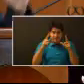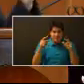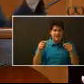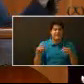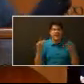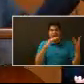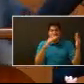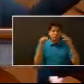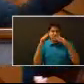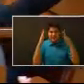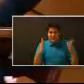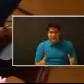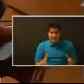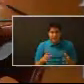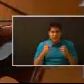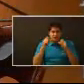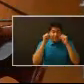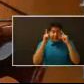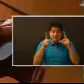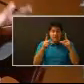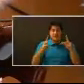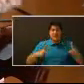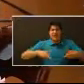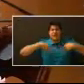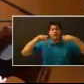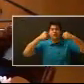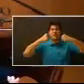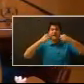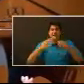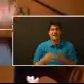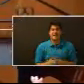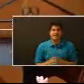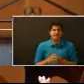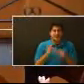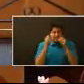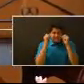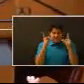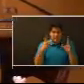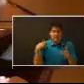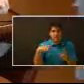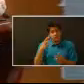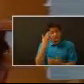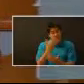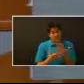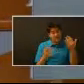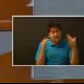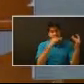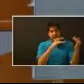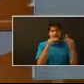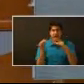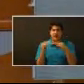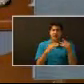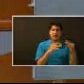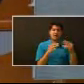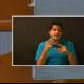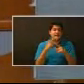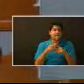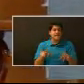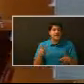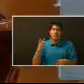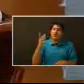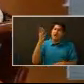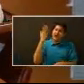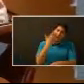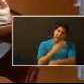guerreros, despierten a los valientes, despiértenlos para que vayan a la guerra. Pero Él antes nos